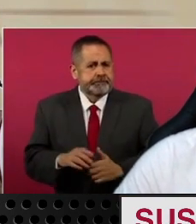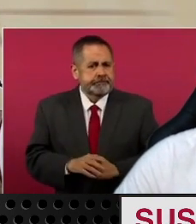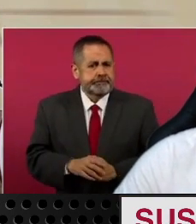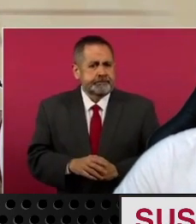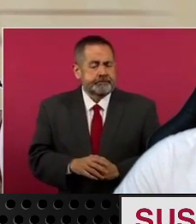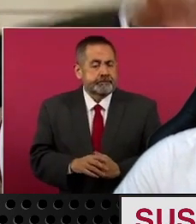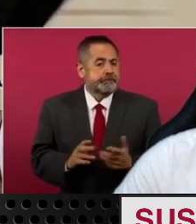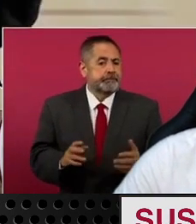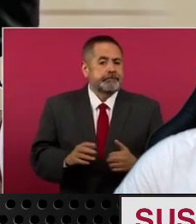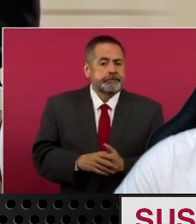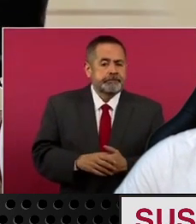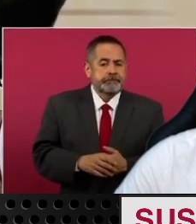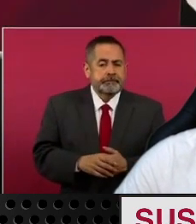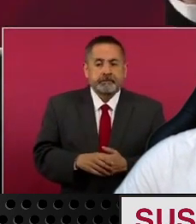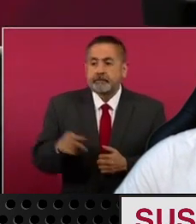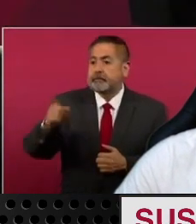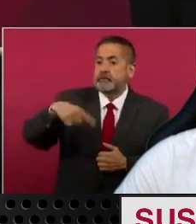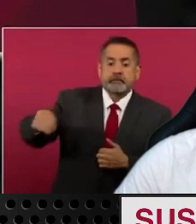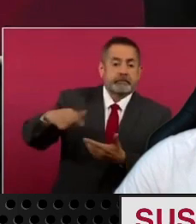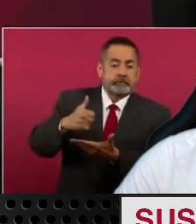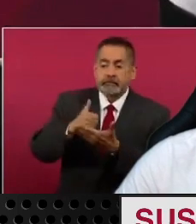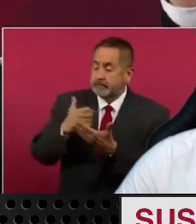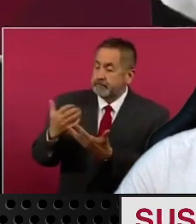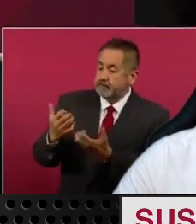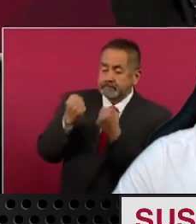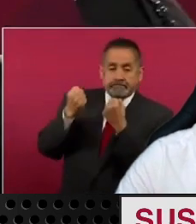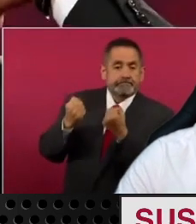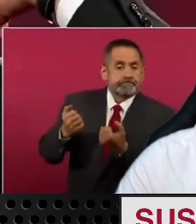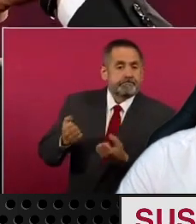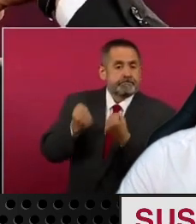a nosotros son los que nos han sacado